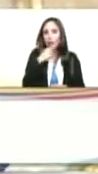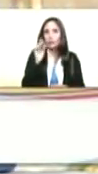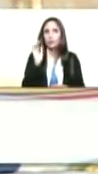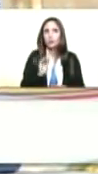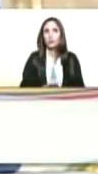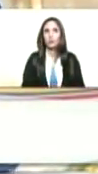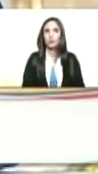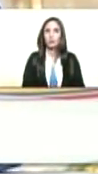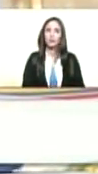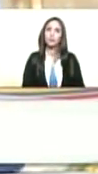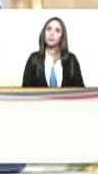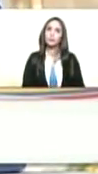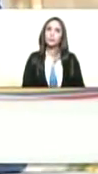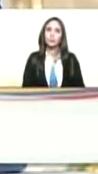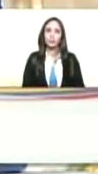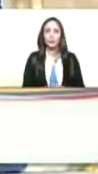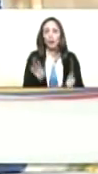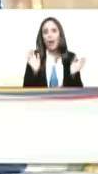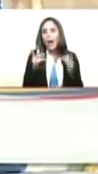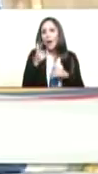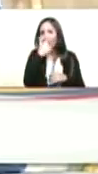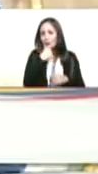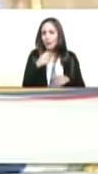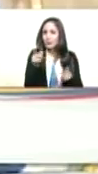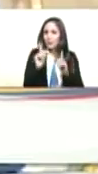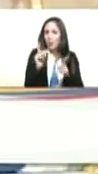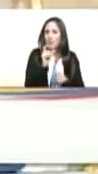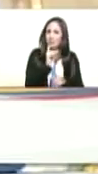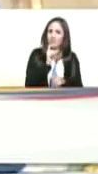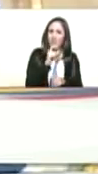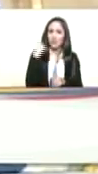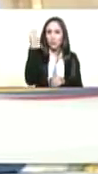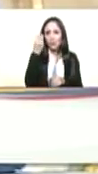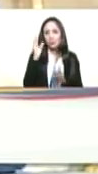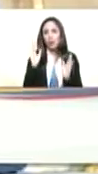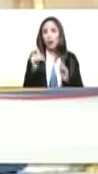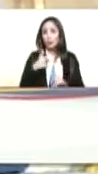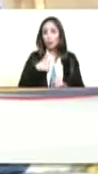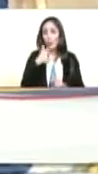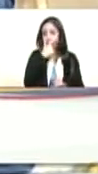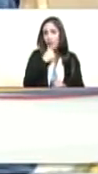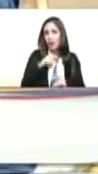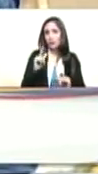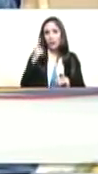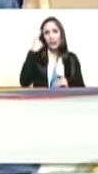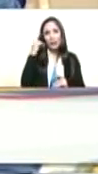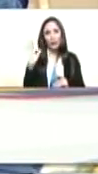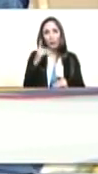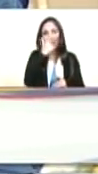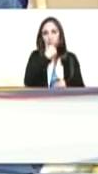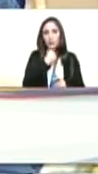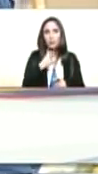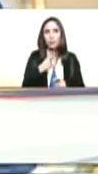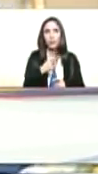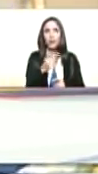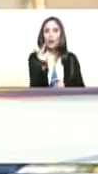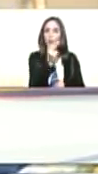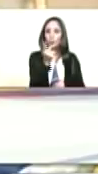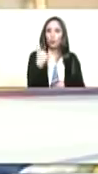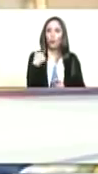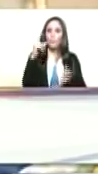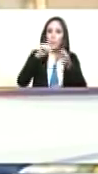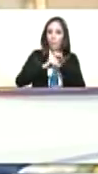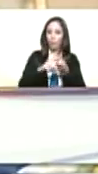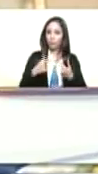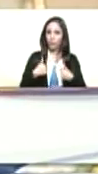fácil, ¿no? Y no es fácil de repente, pero yo lo veo fácil. Yo tengo, Silvia y yo tenemos. Vamos a hacer un videito, Silvia, para que